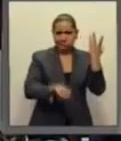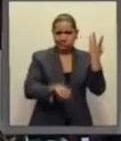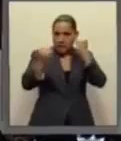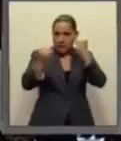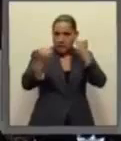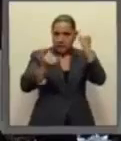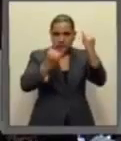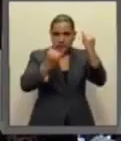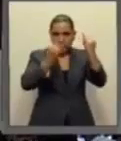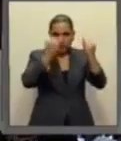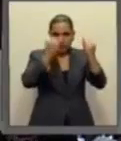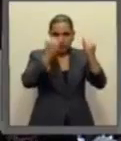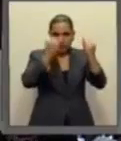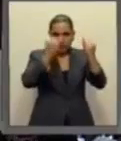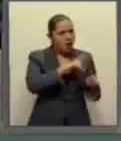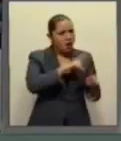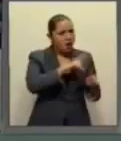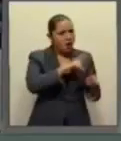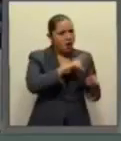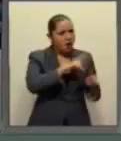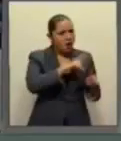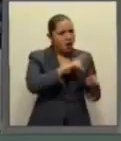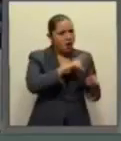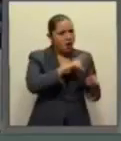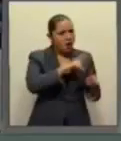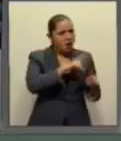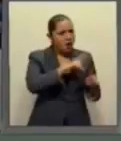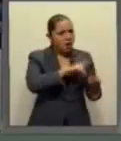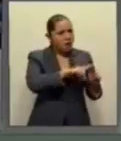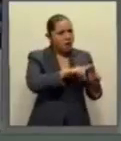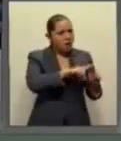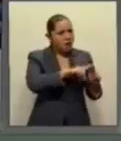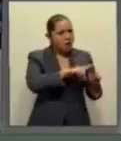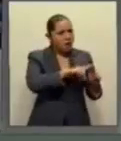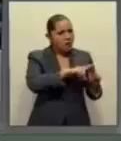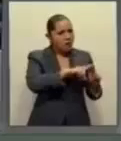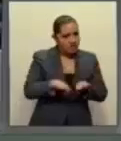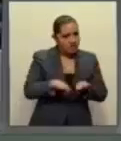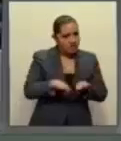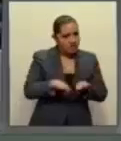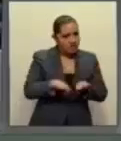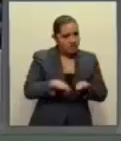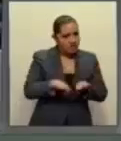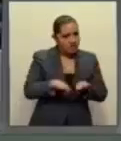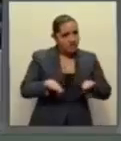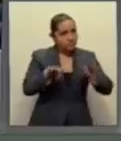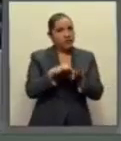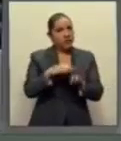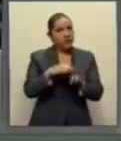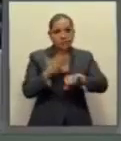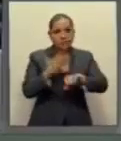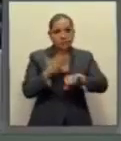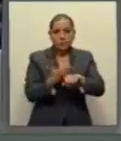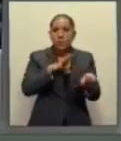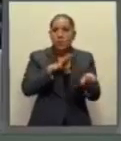ocio y a la disipación, sino consagrarse asiduamente al trabajo, disponiéndose a vivir